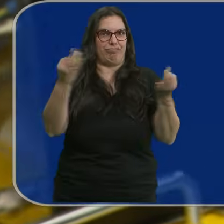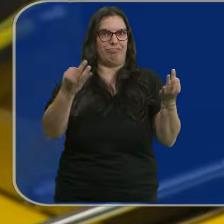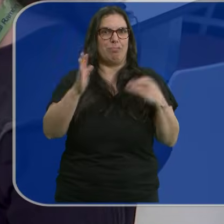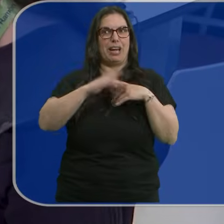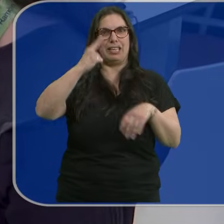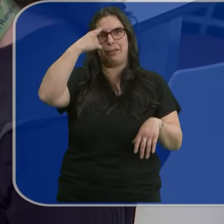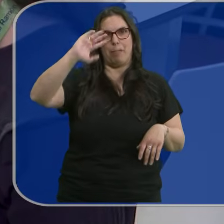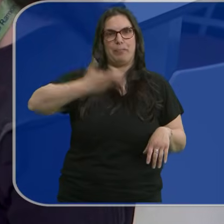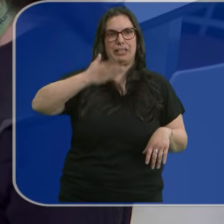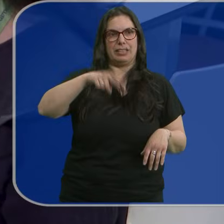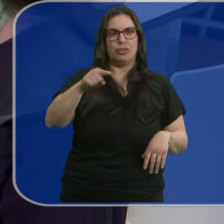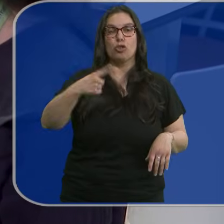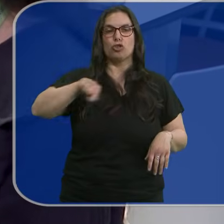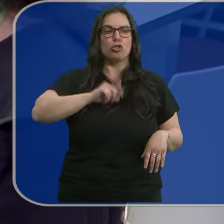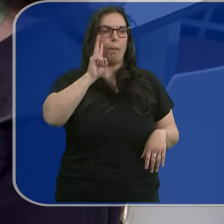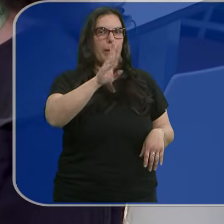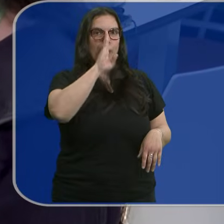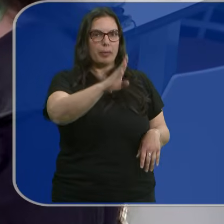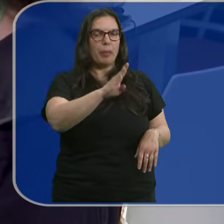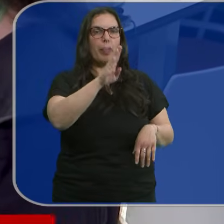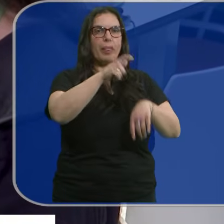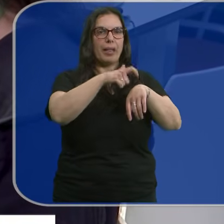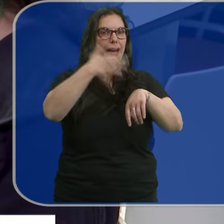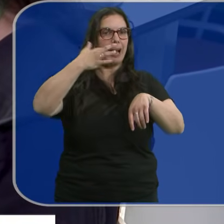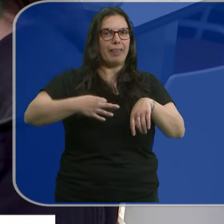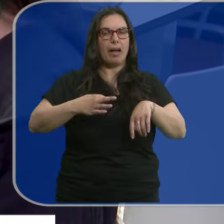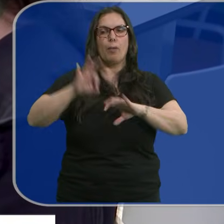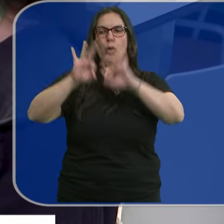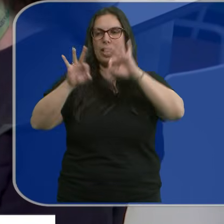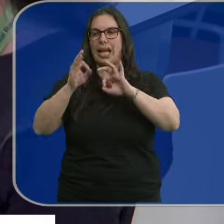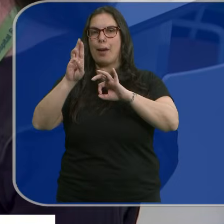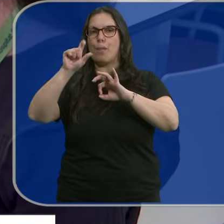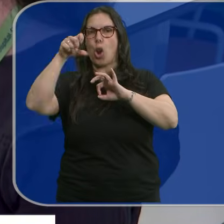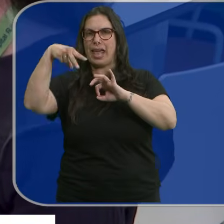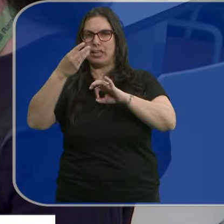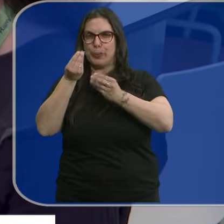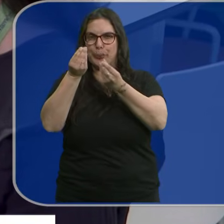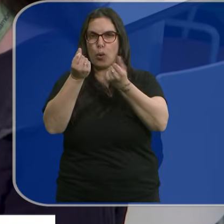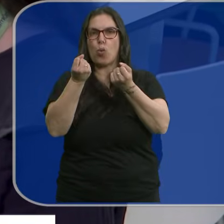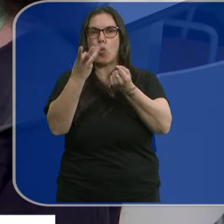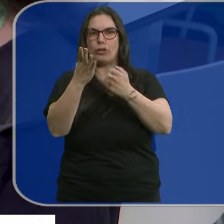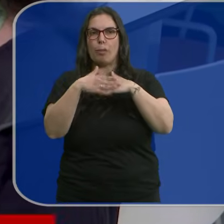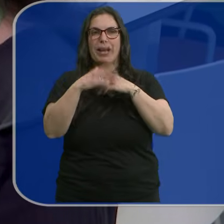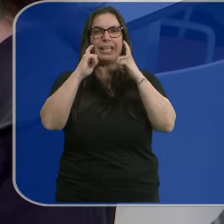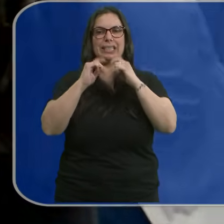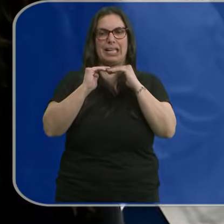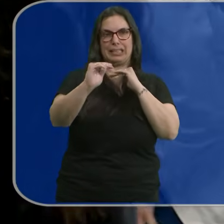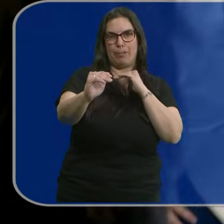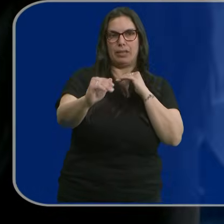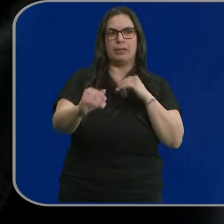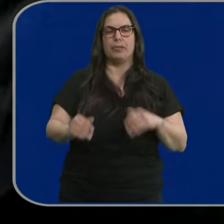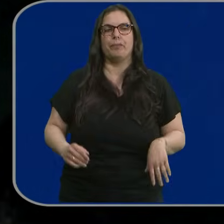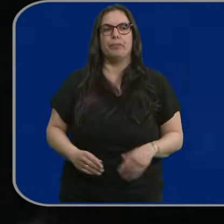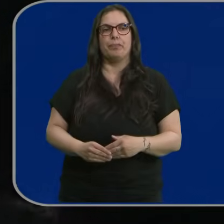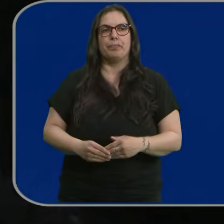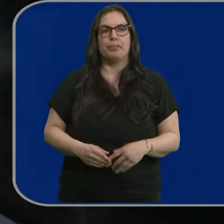controladas. Nosotros podemos ver de forma real qué cantidad estamos metiendo de polen para intentar que sea lo más estable posible. ¿Te